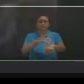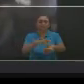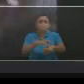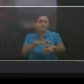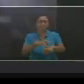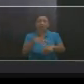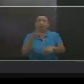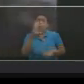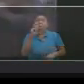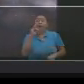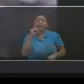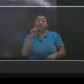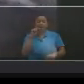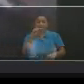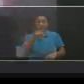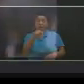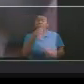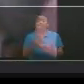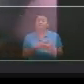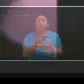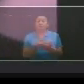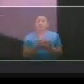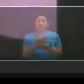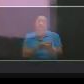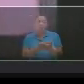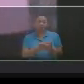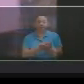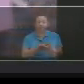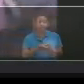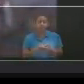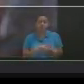Mire el rostro.